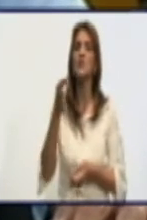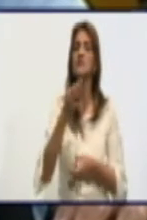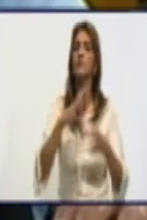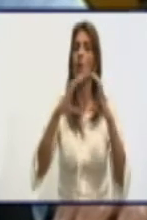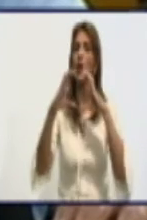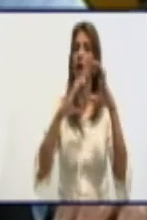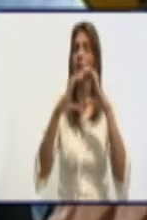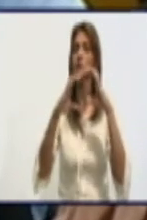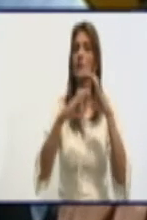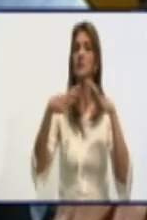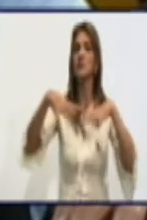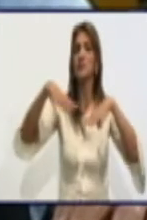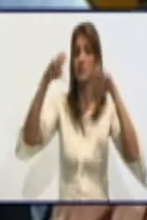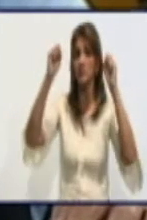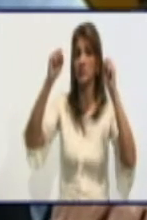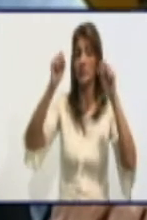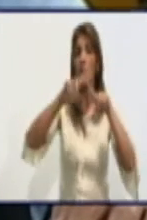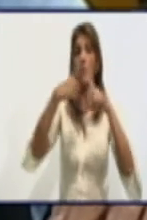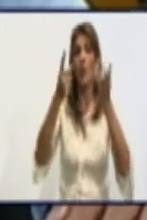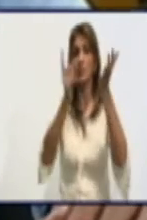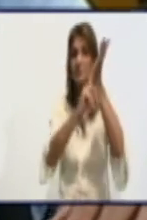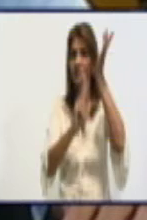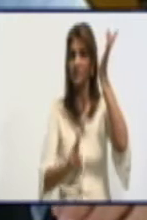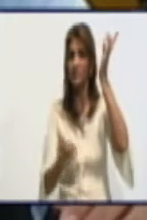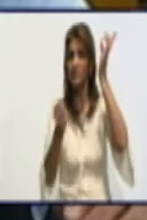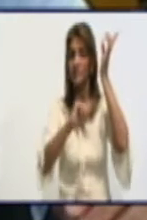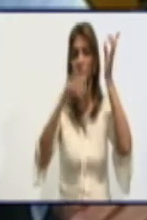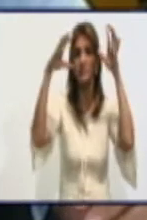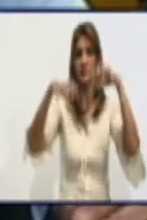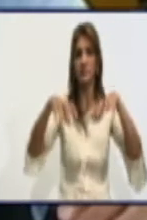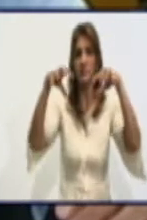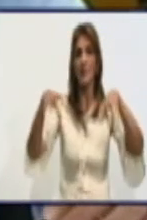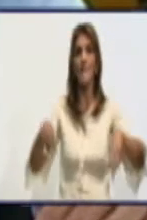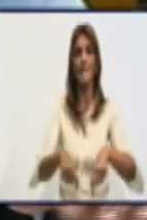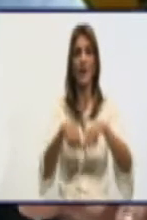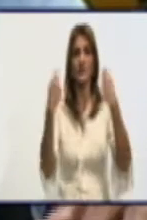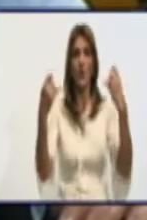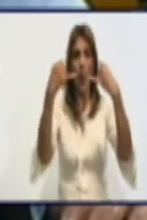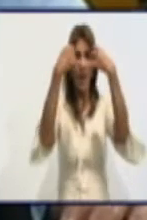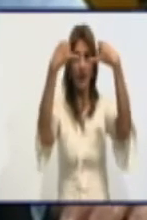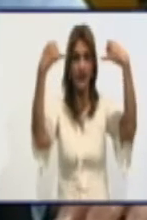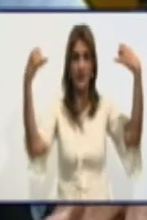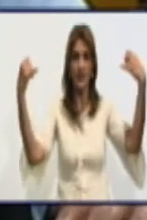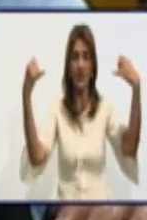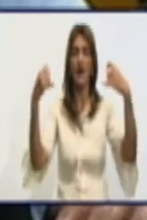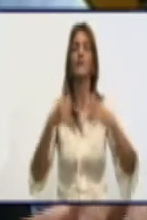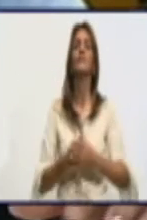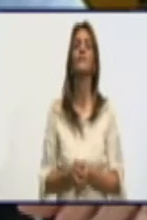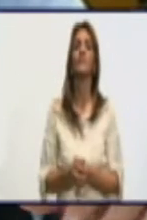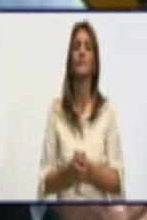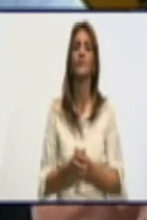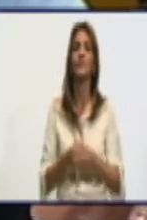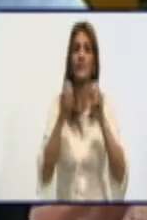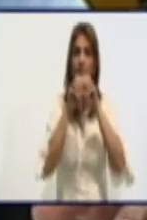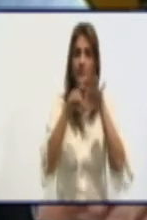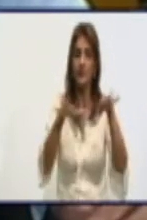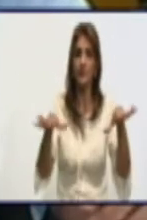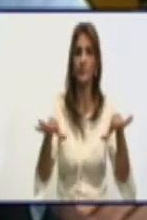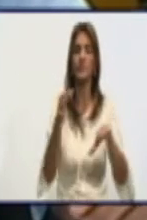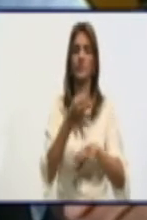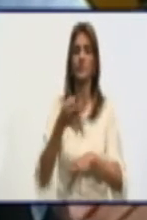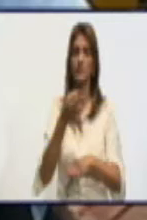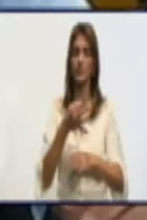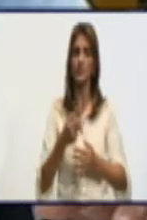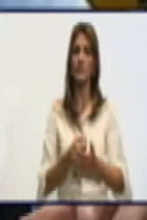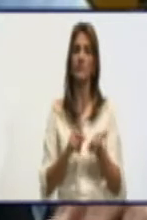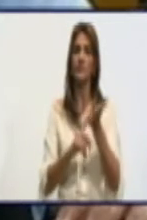Cristo afectado, producto de un rayo que partió la línea de subtransmisión que alimenta el municipio en tres tramos en la zona de Santa María